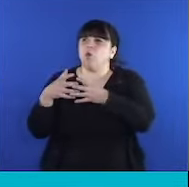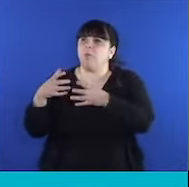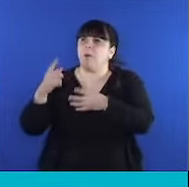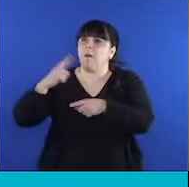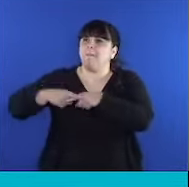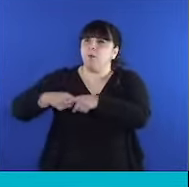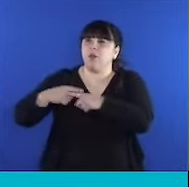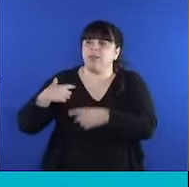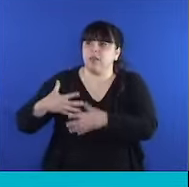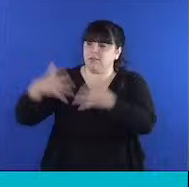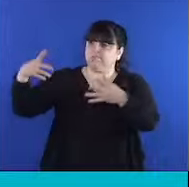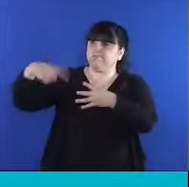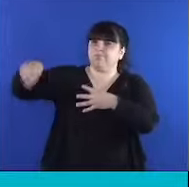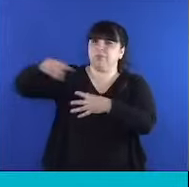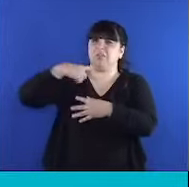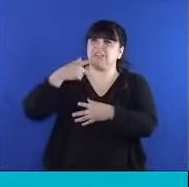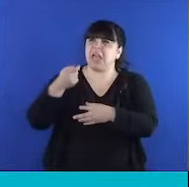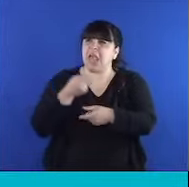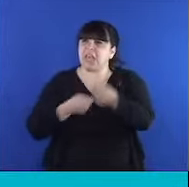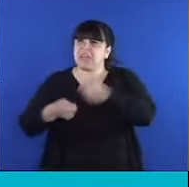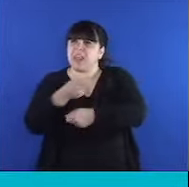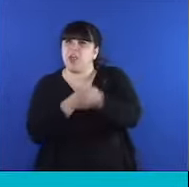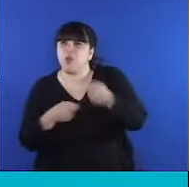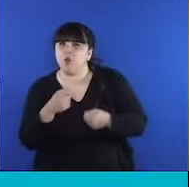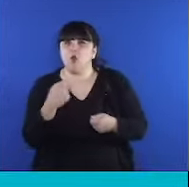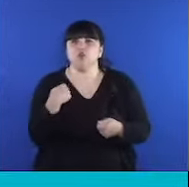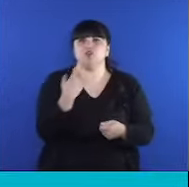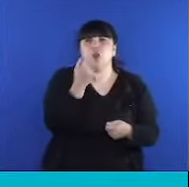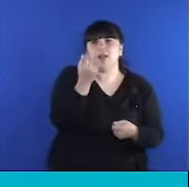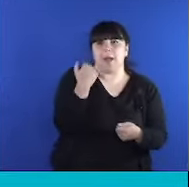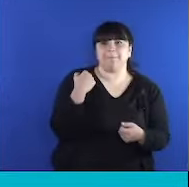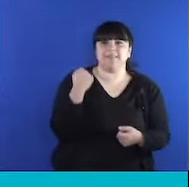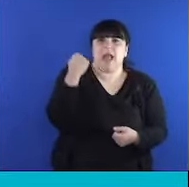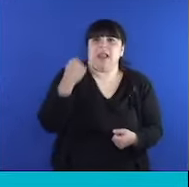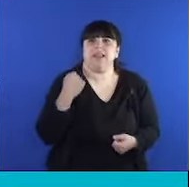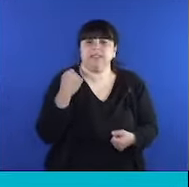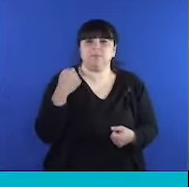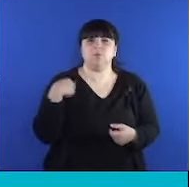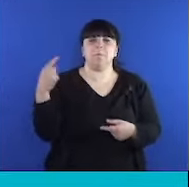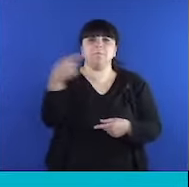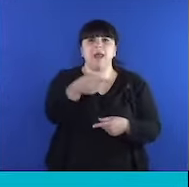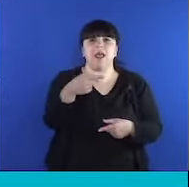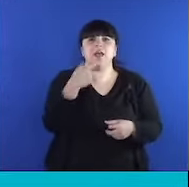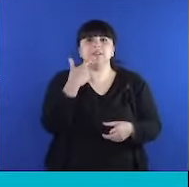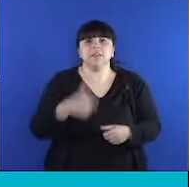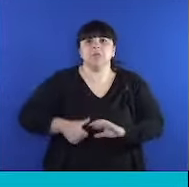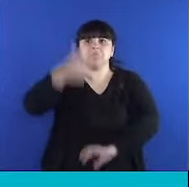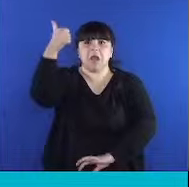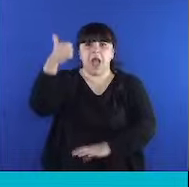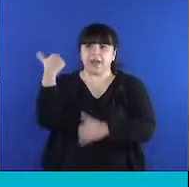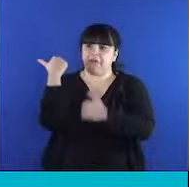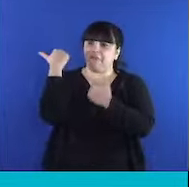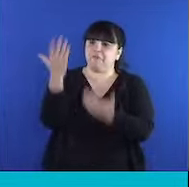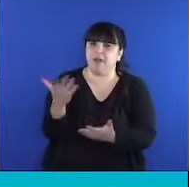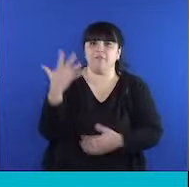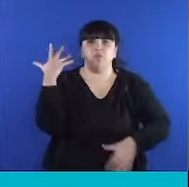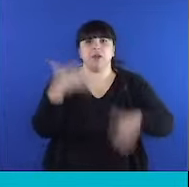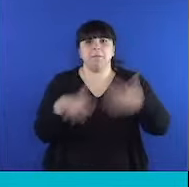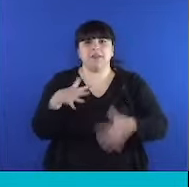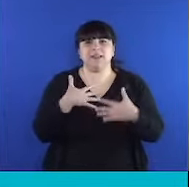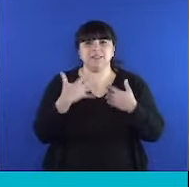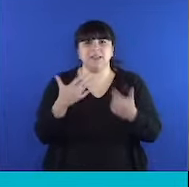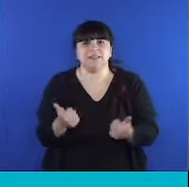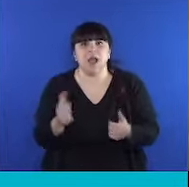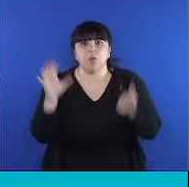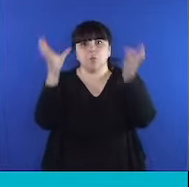que nos explica que quieren hacer negocios capitalistas subsidiados del Estado para favorecer, en el caso de las emergencias de salud